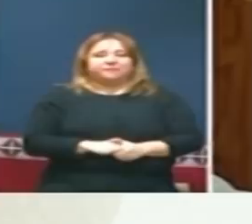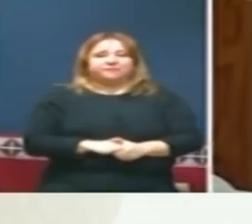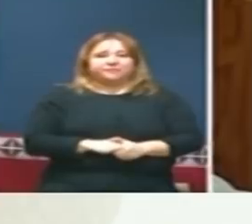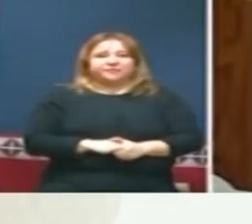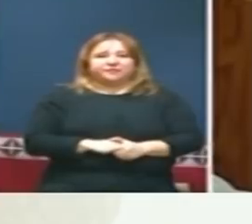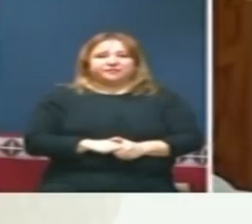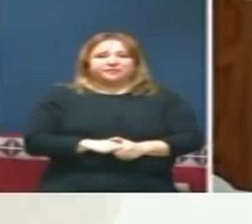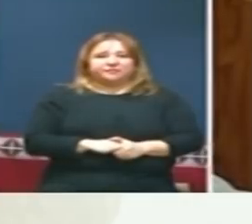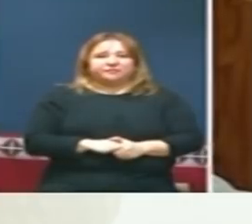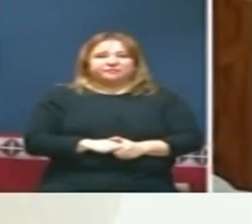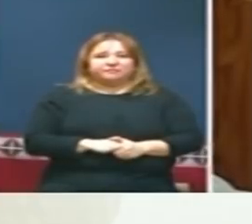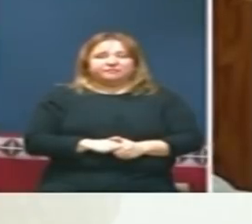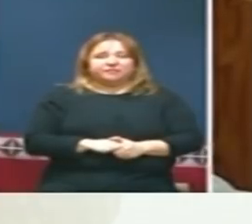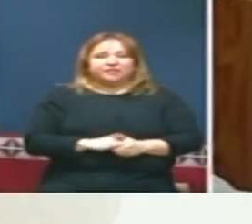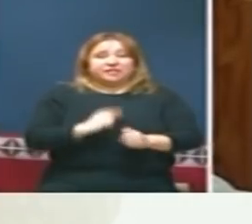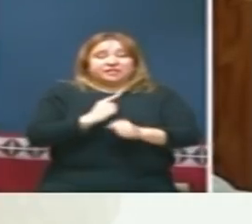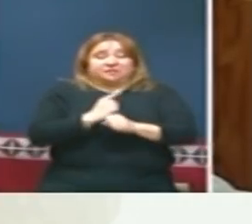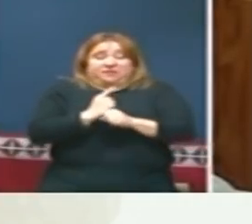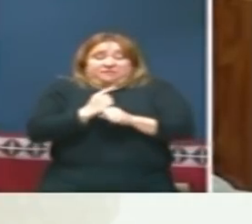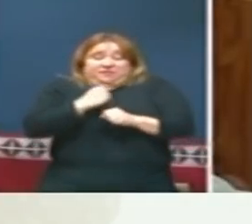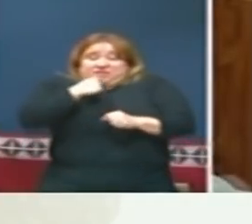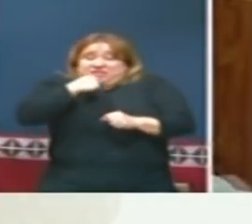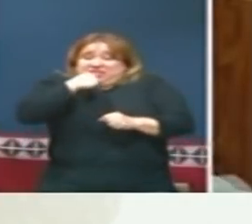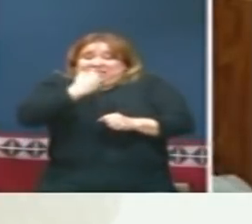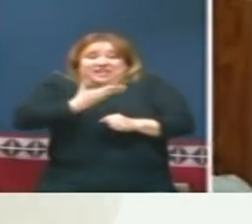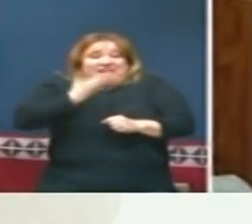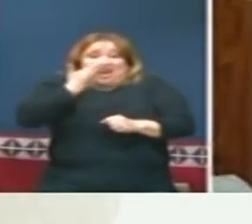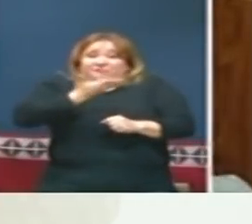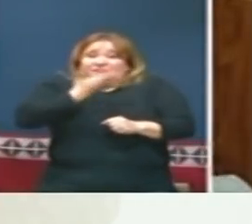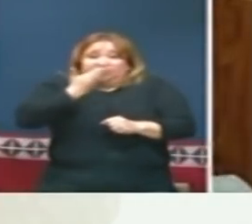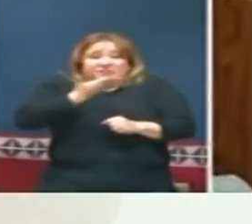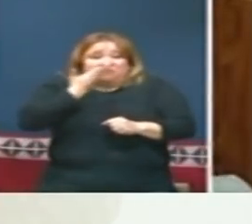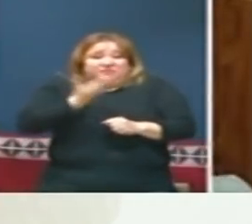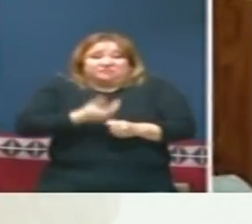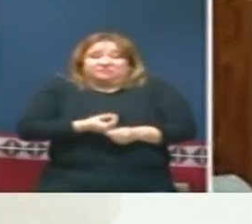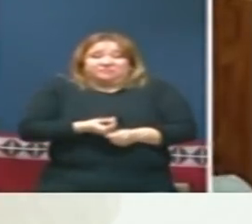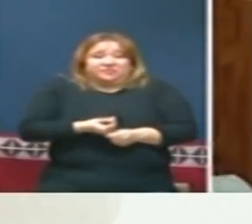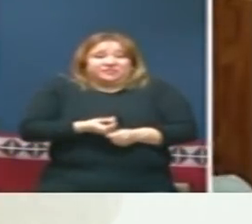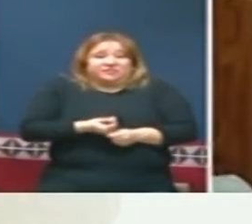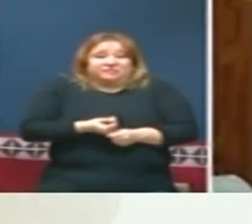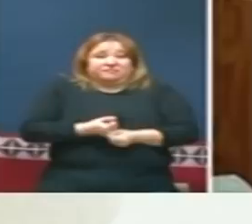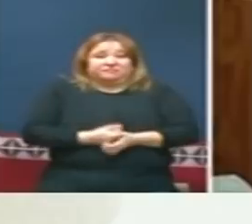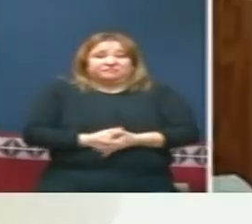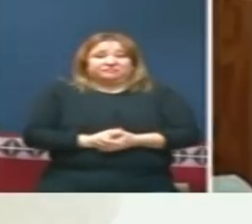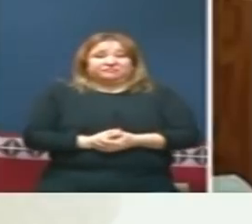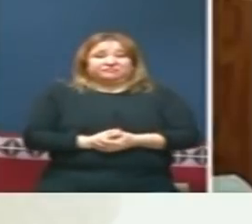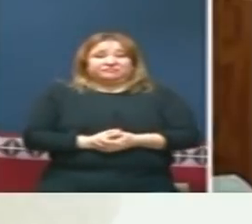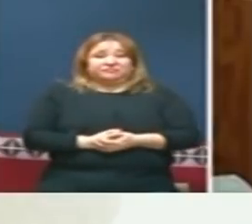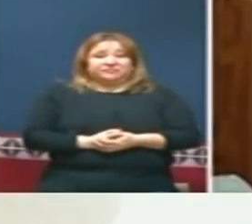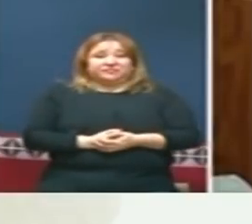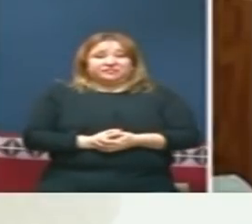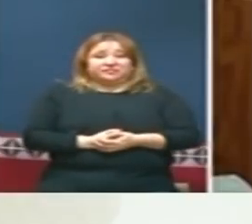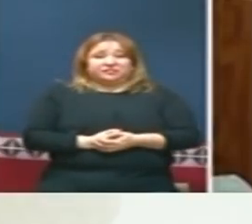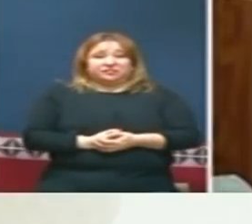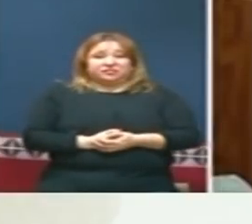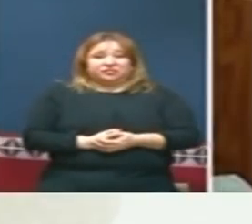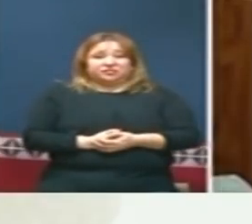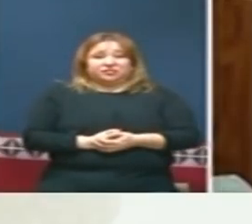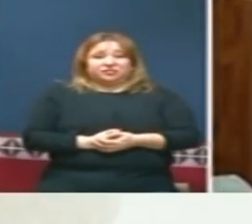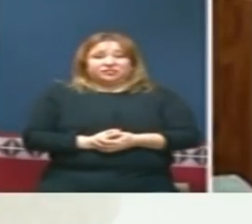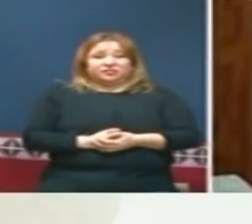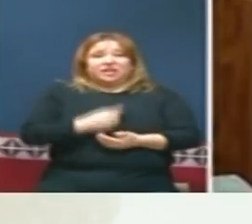lo primero que predicaría, nos estarían pidiendo que entendamos